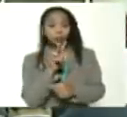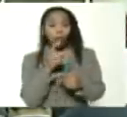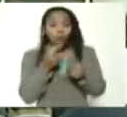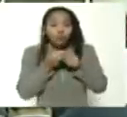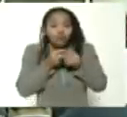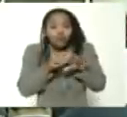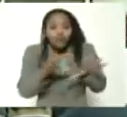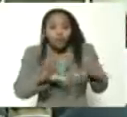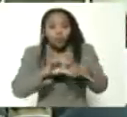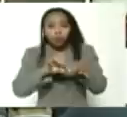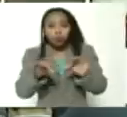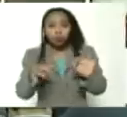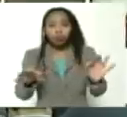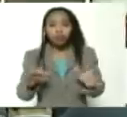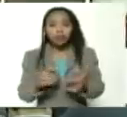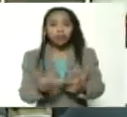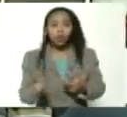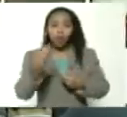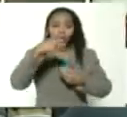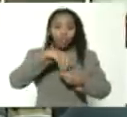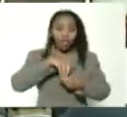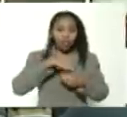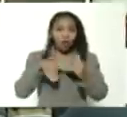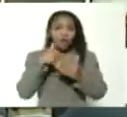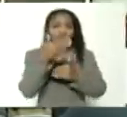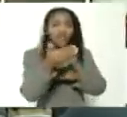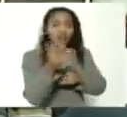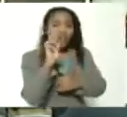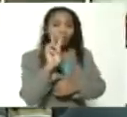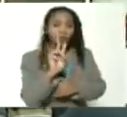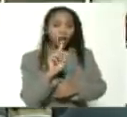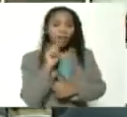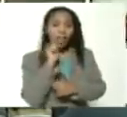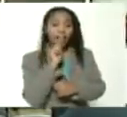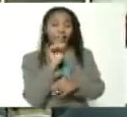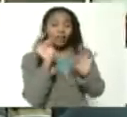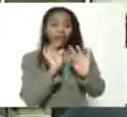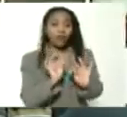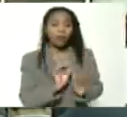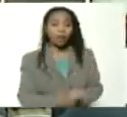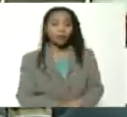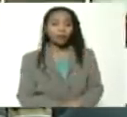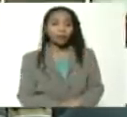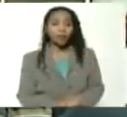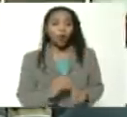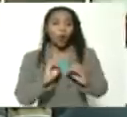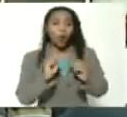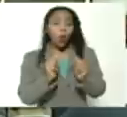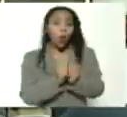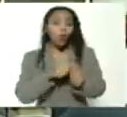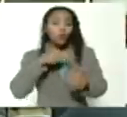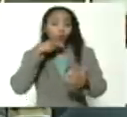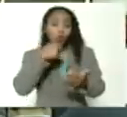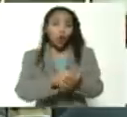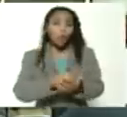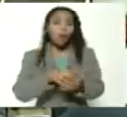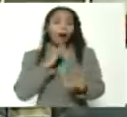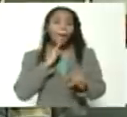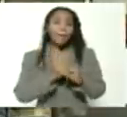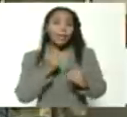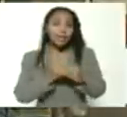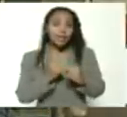inclusive no solamente dentro y fuera de Venezuela, de esta mafia, con nombres, con apellidos, con detenidos,